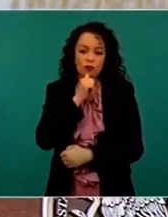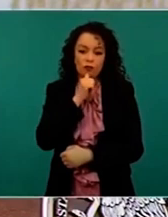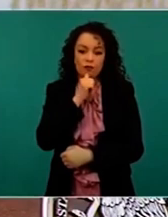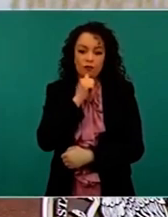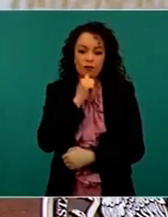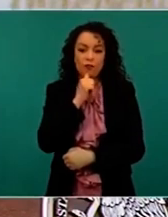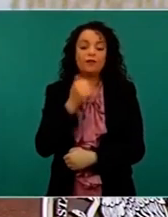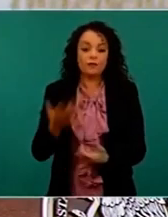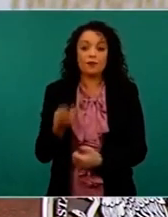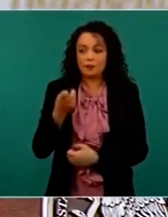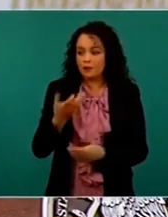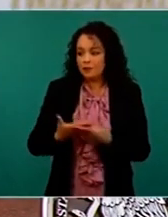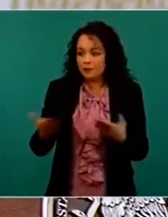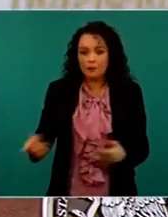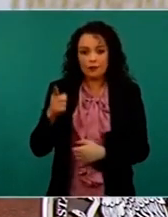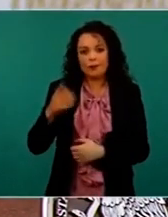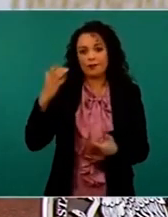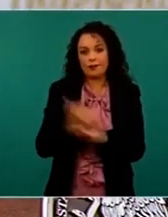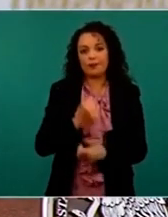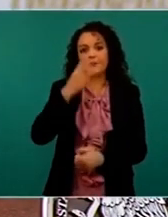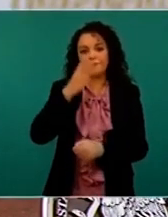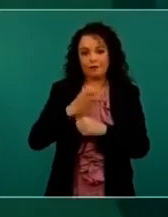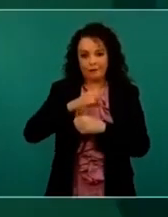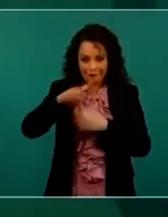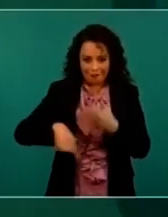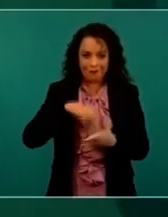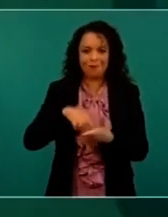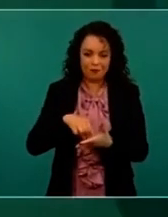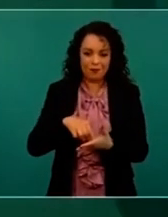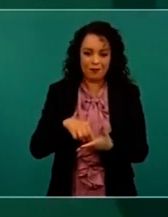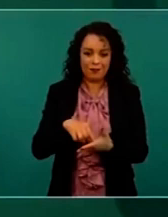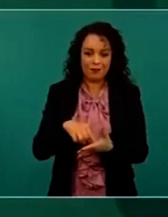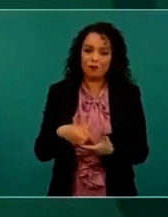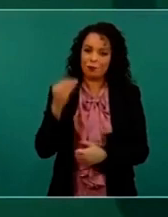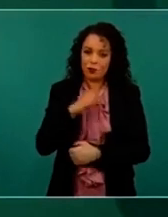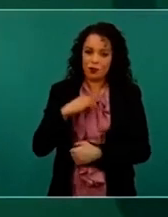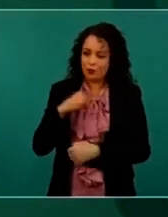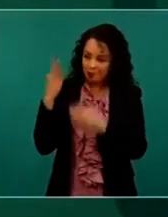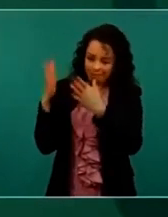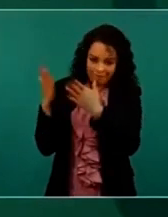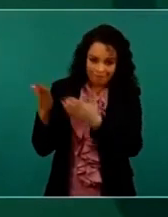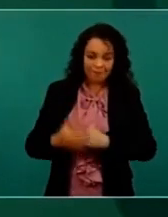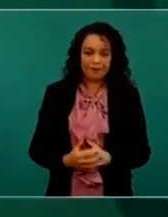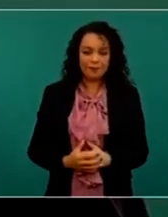ocupó el tercer lugar. Entonces, muchas felicidades.